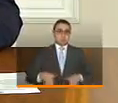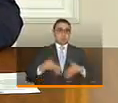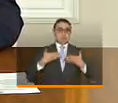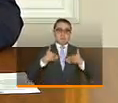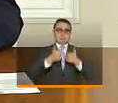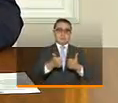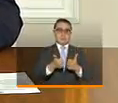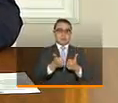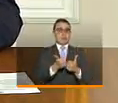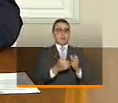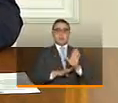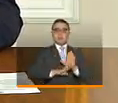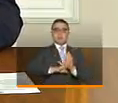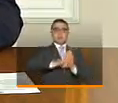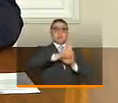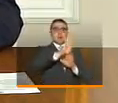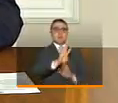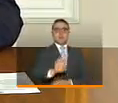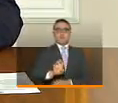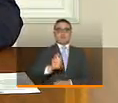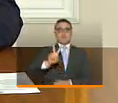recuperación, ubicándonos en el